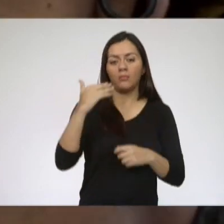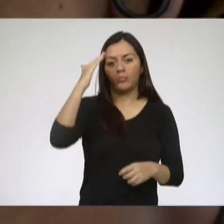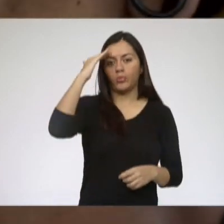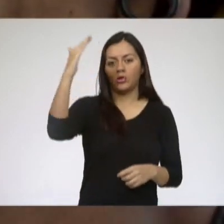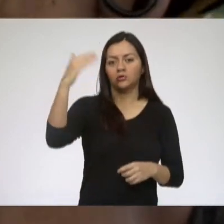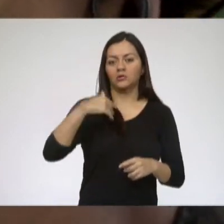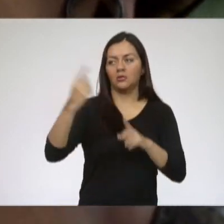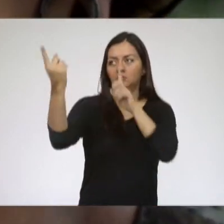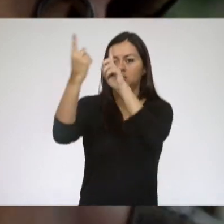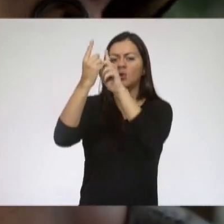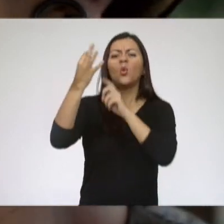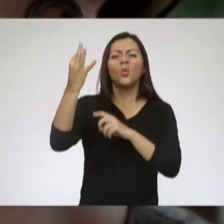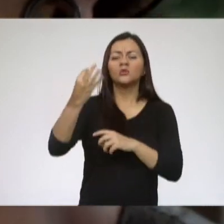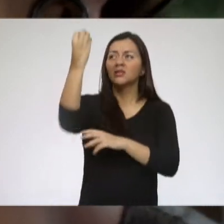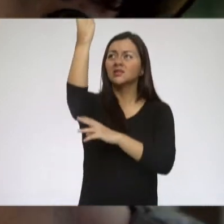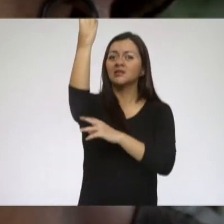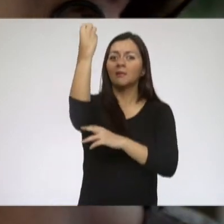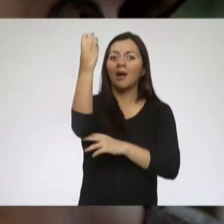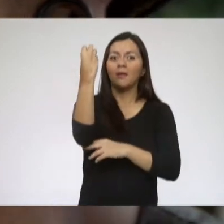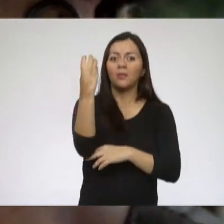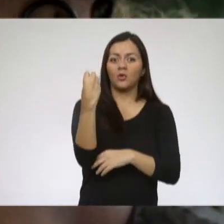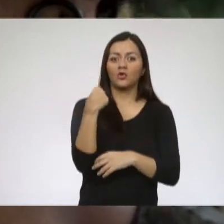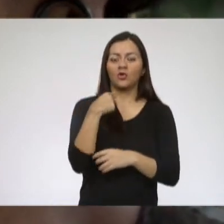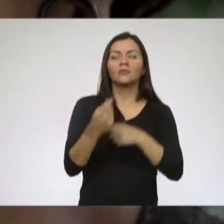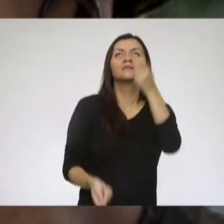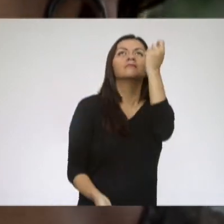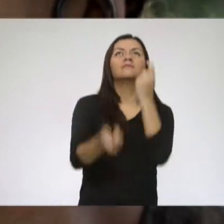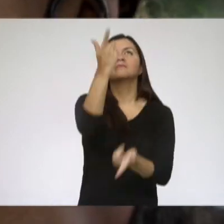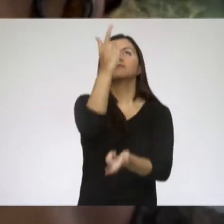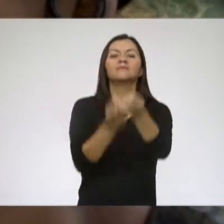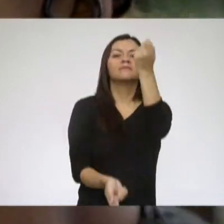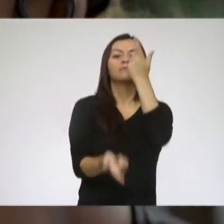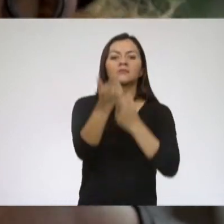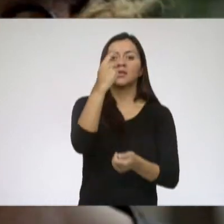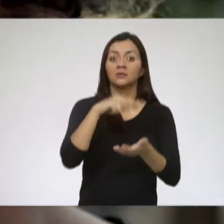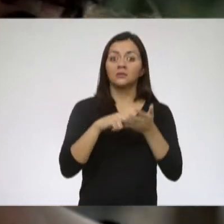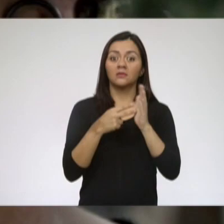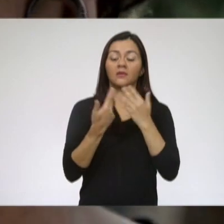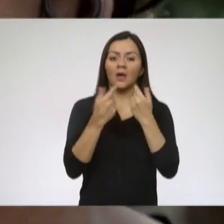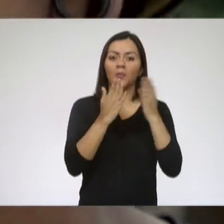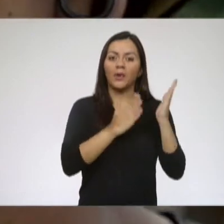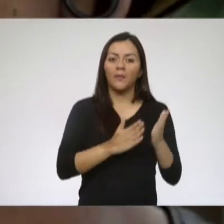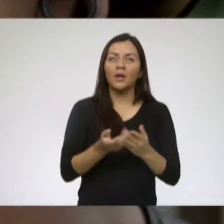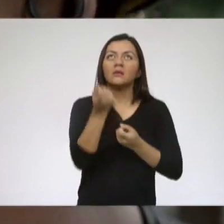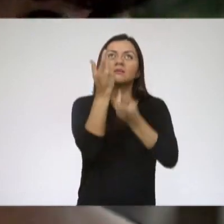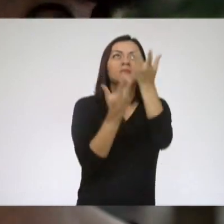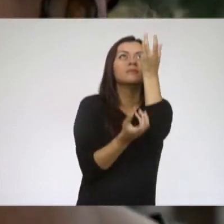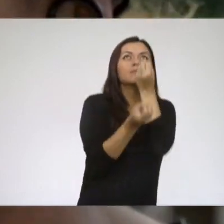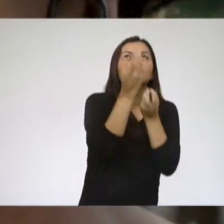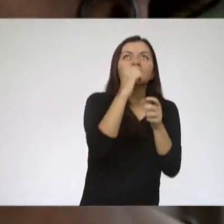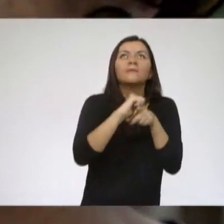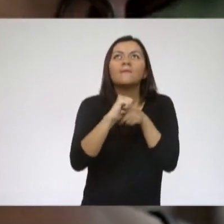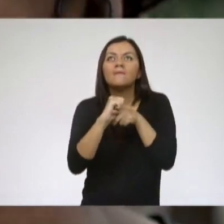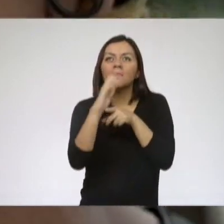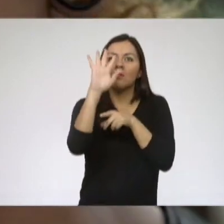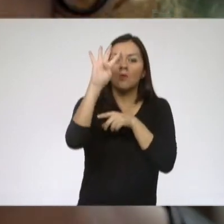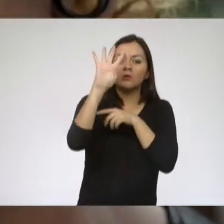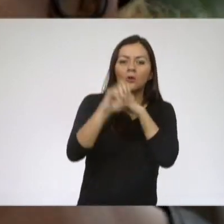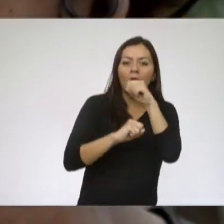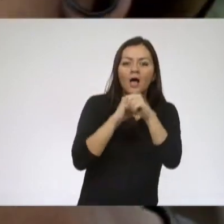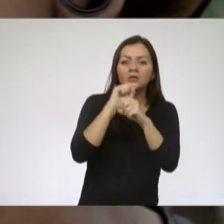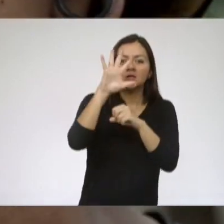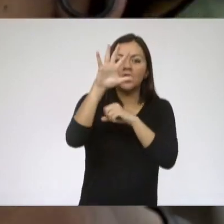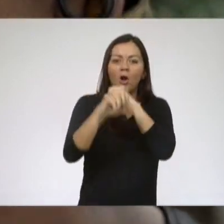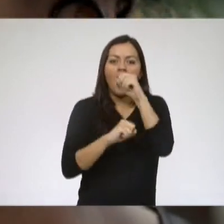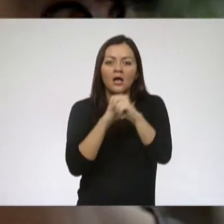hacer un show en el semáforo no es una cosa de lanzar tres palos, también lleva un estudio, ¿no? Una preparación, entrenar 4 o 5 años para que tu